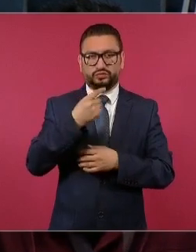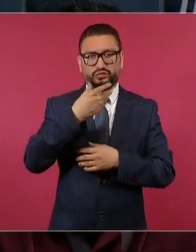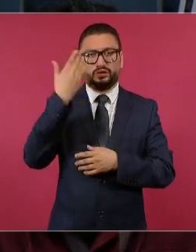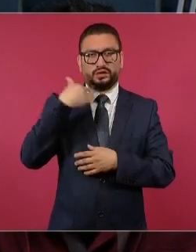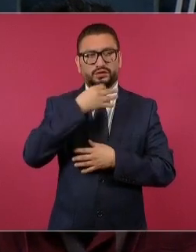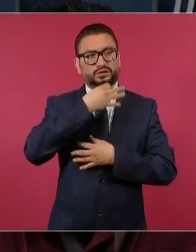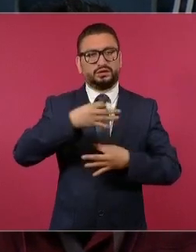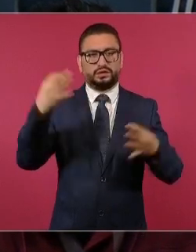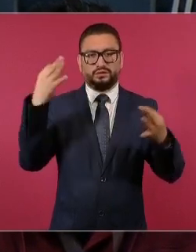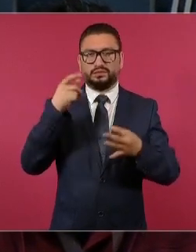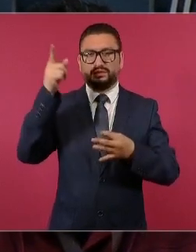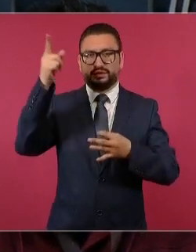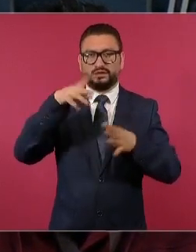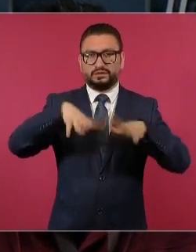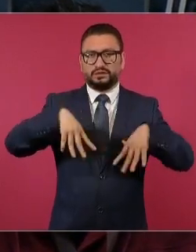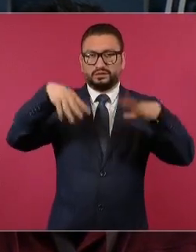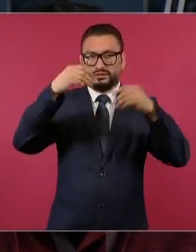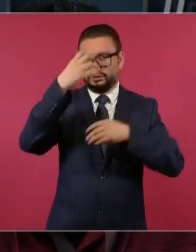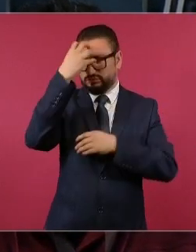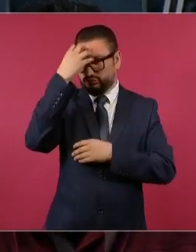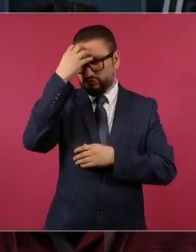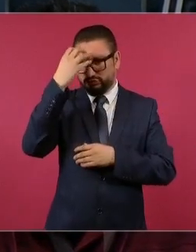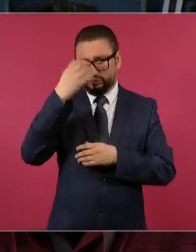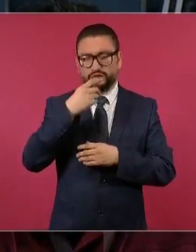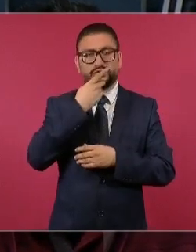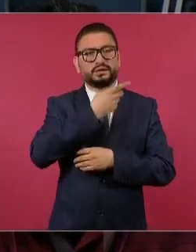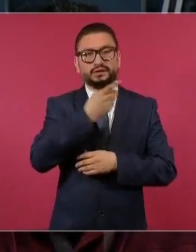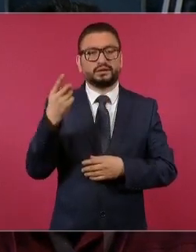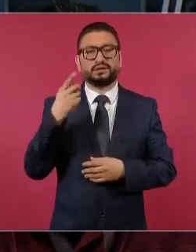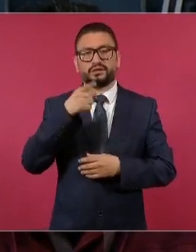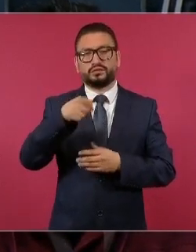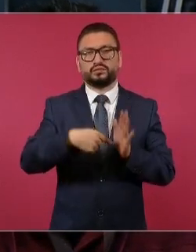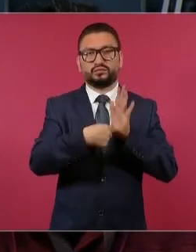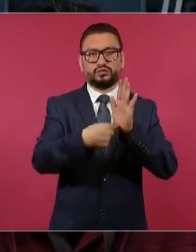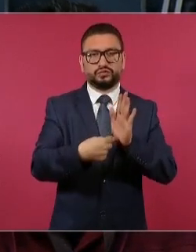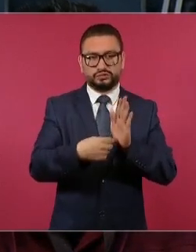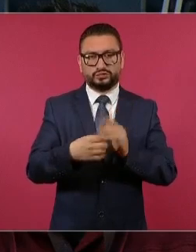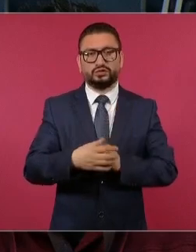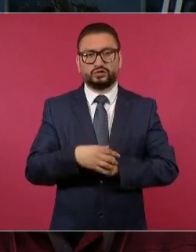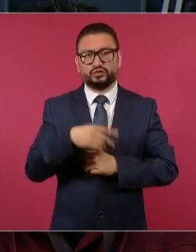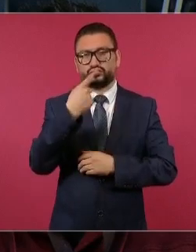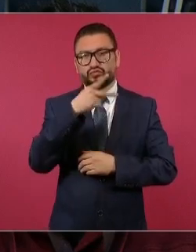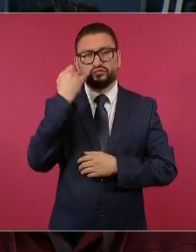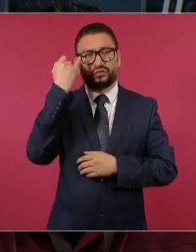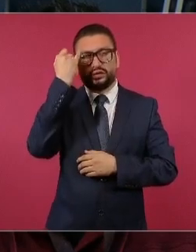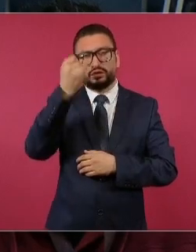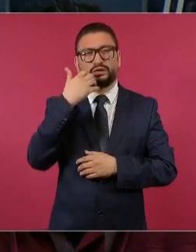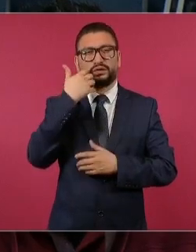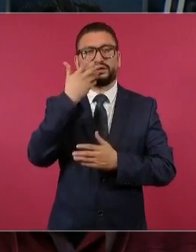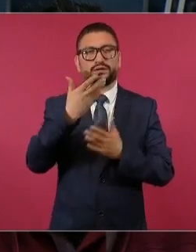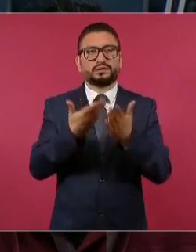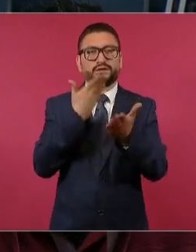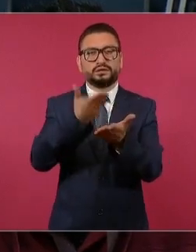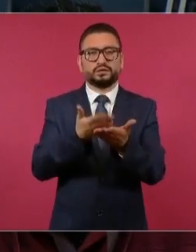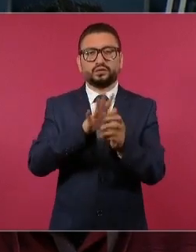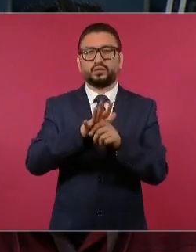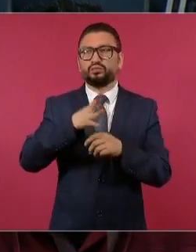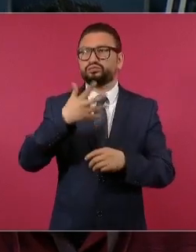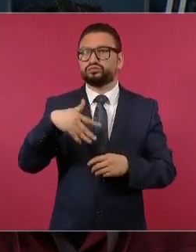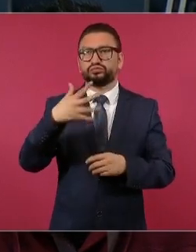mensaje en el Castillo de Chapultepec, justamente en donde presentó su visión de